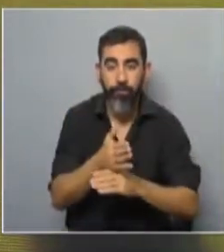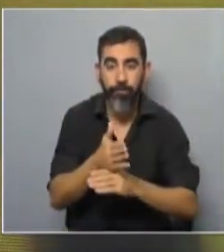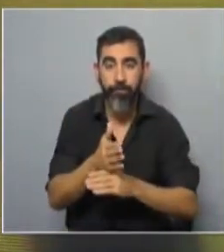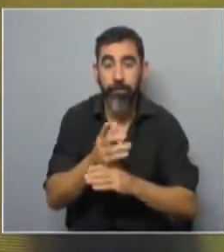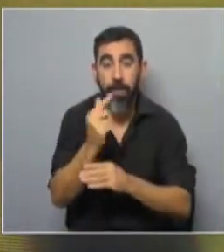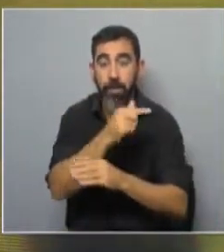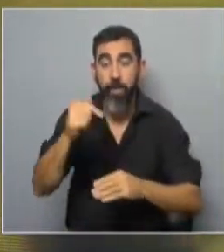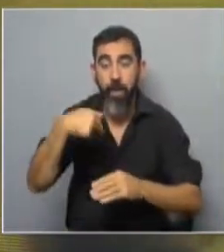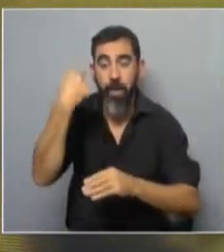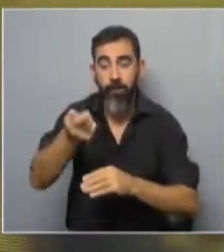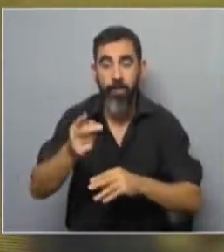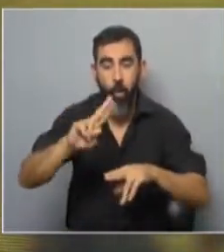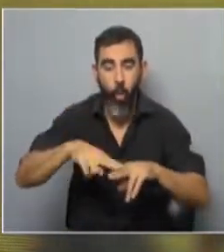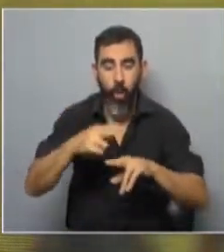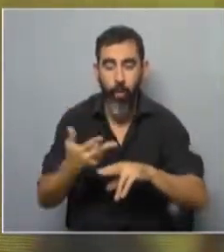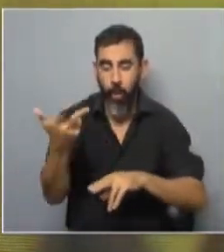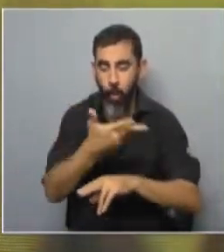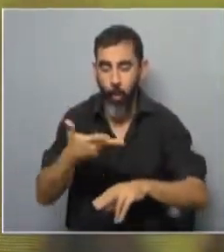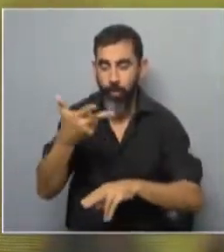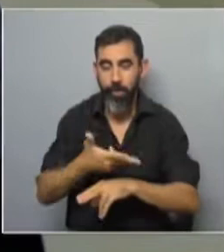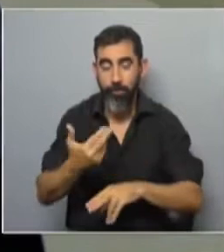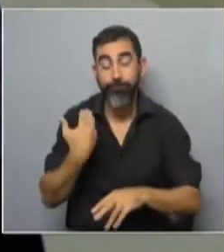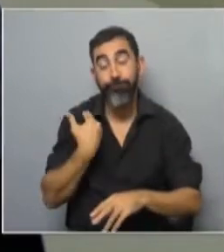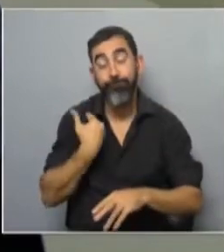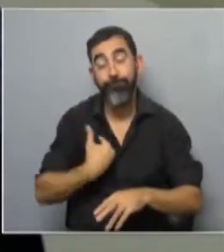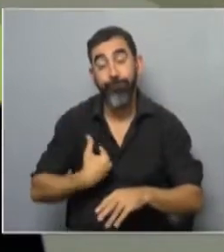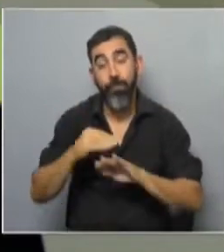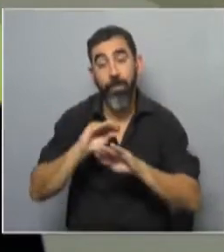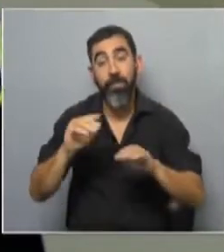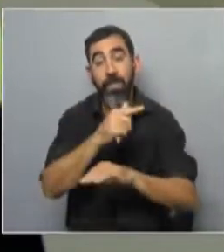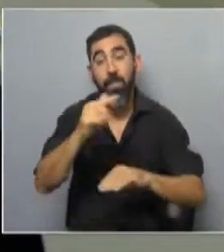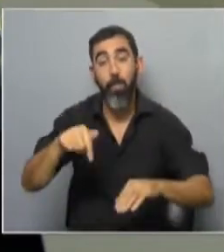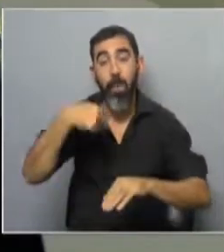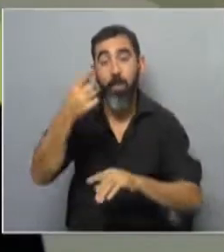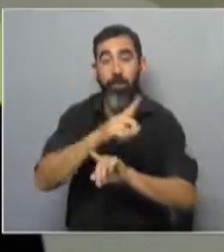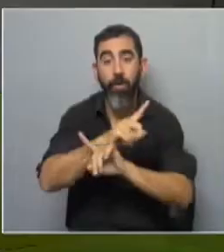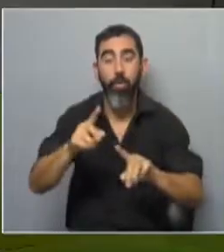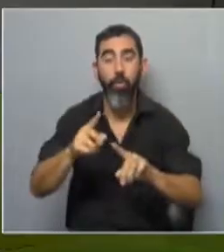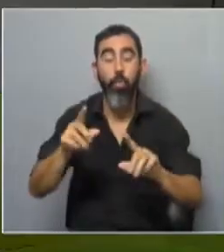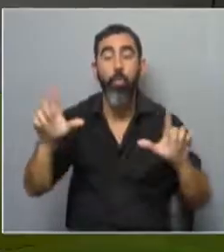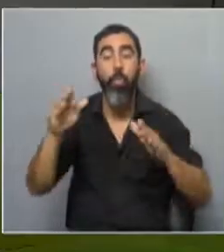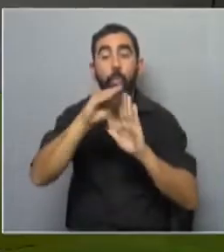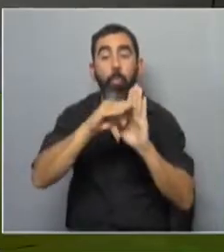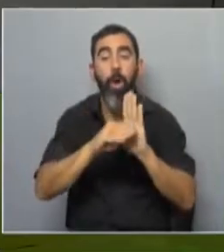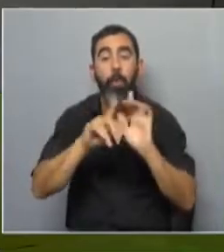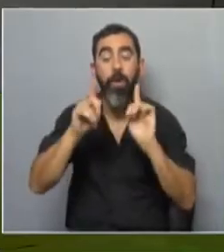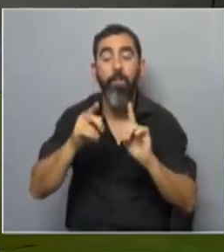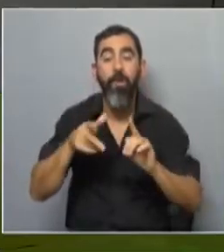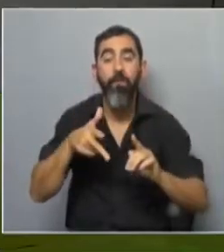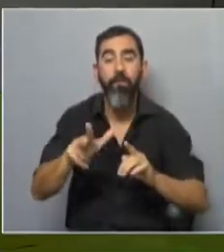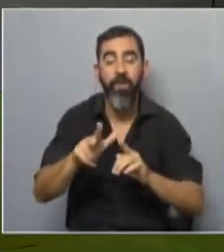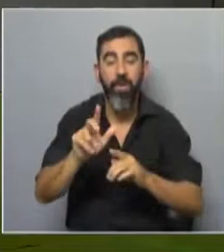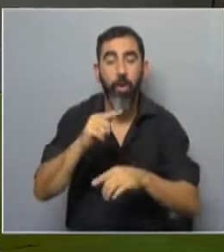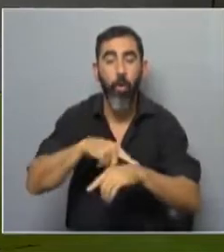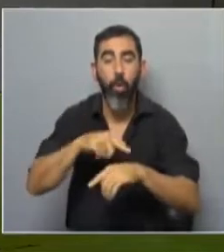la semana que viene vamos a estar los tres nuevamente. Lamento comunicarte que la semana que viene no vamos a estar al aire porque también tenemos fecha de NBA en el horario de